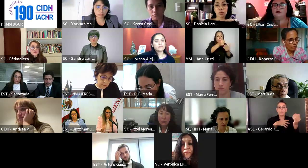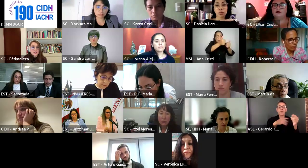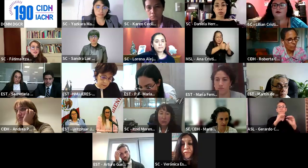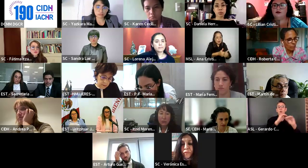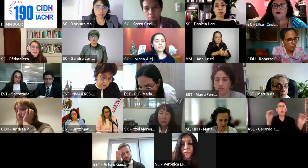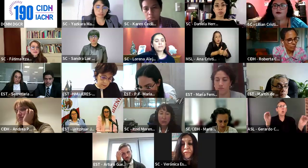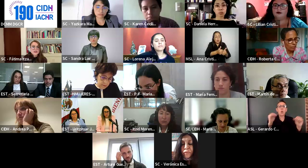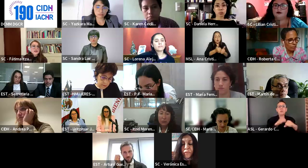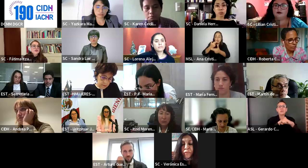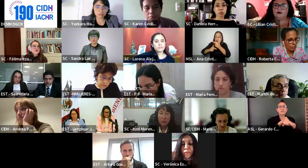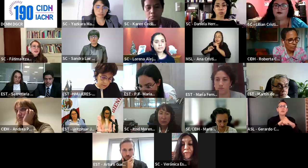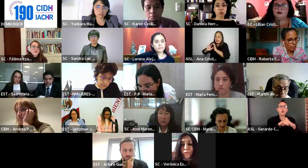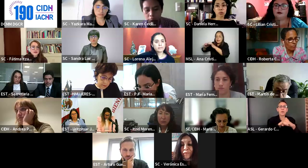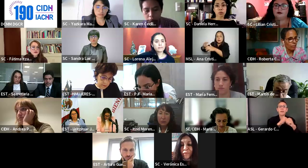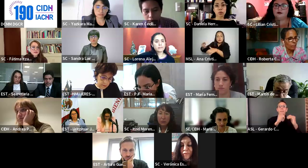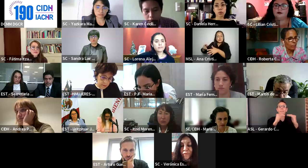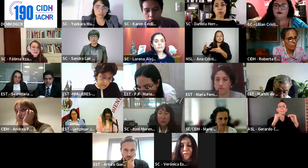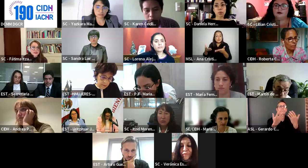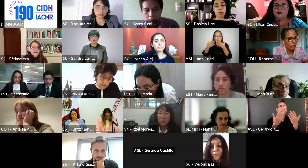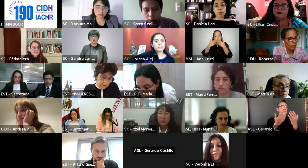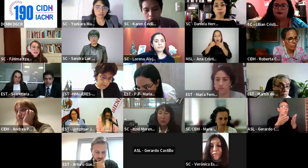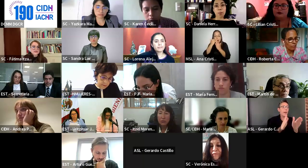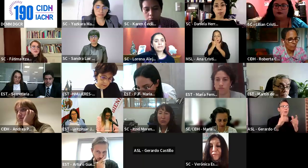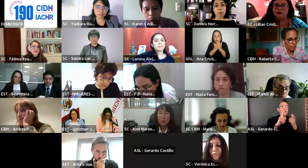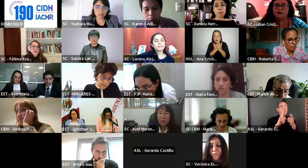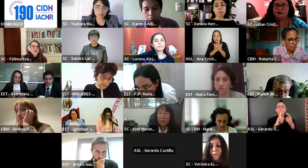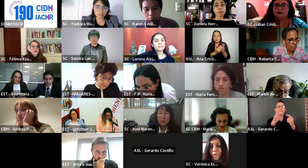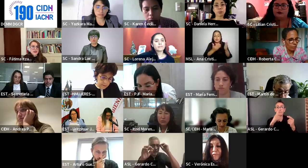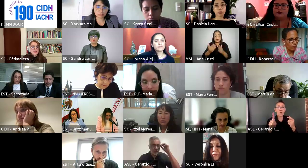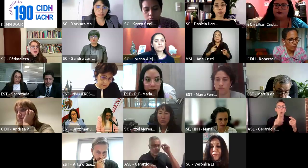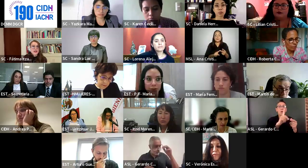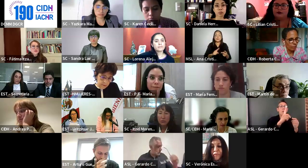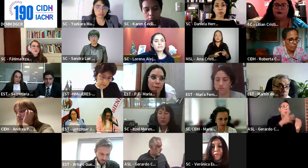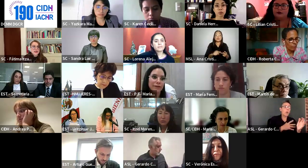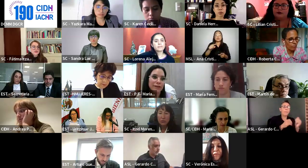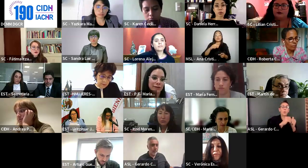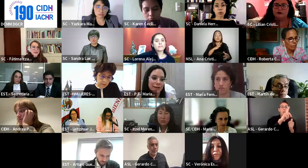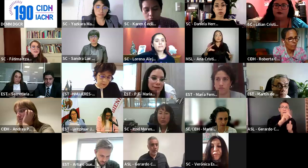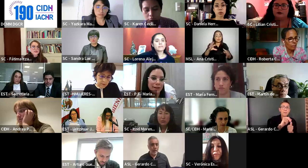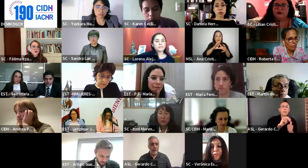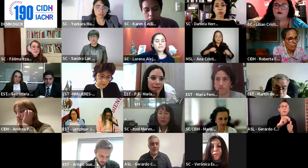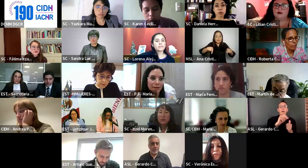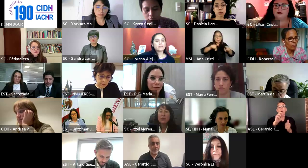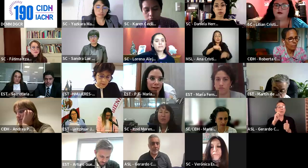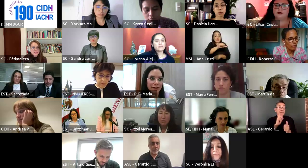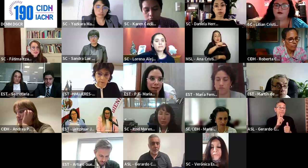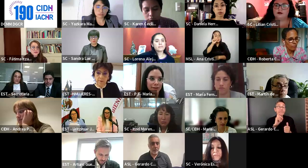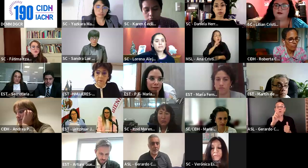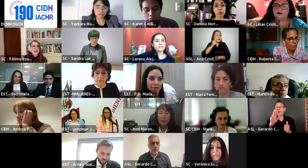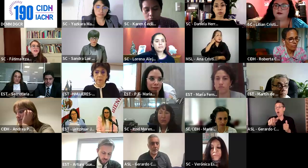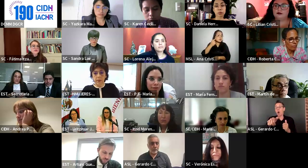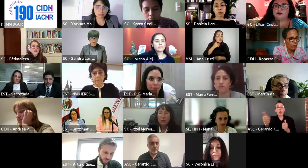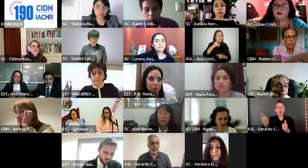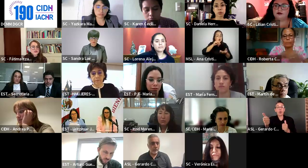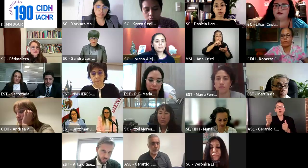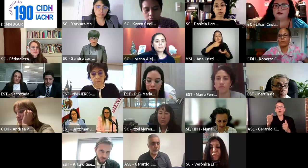para el egreso de las mujeres, no solamente con discapacidad física, sino también considerando a las mujeres sordas, a las mujeres con discapacidad